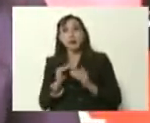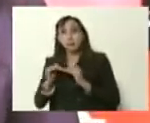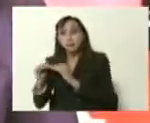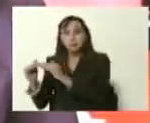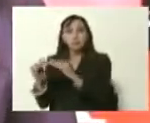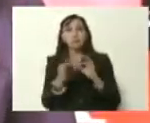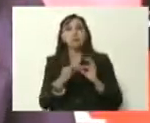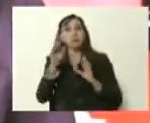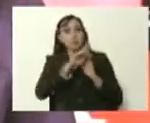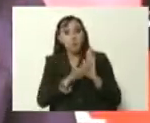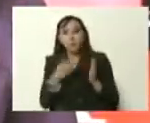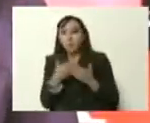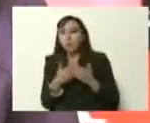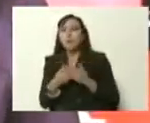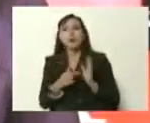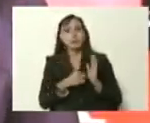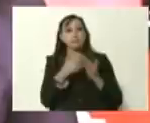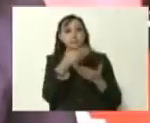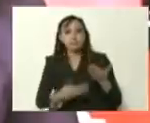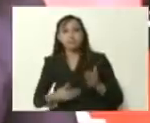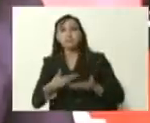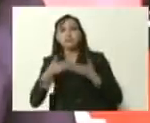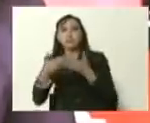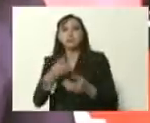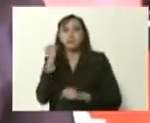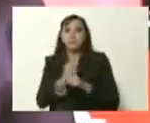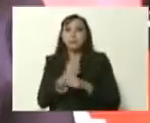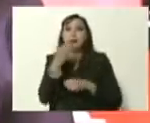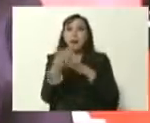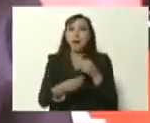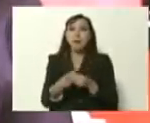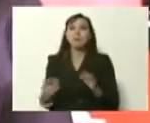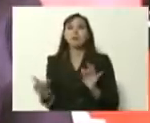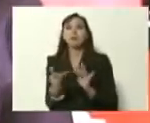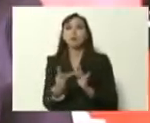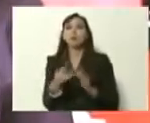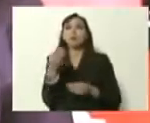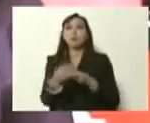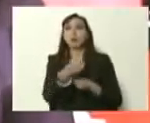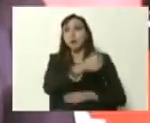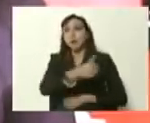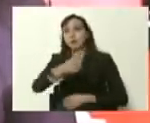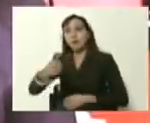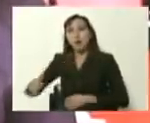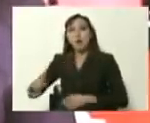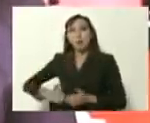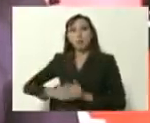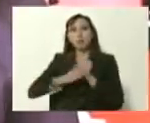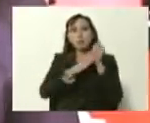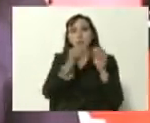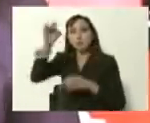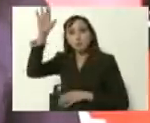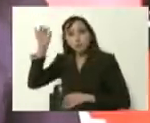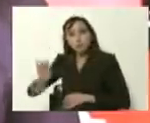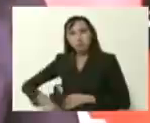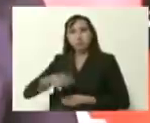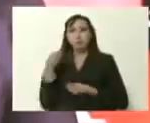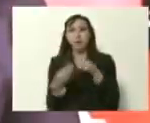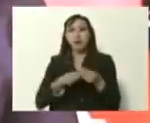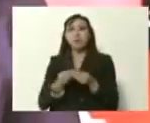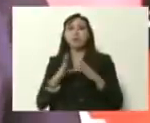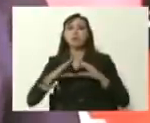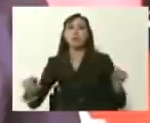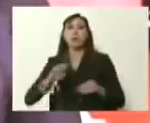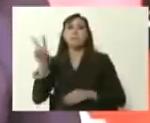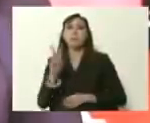cada una de estas propuestas y a darle seguimiento y a mantener contacto cercano con cada uno de estos representantes religiosos de toda la